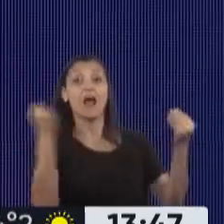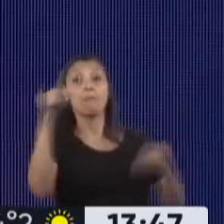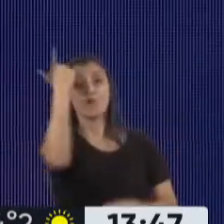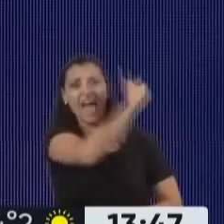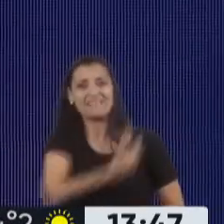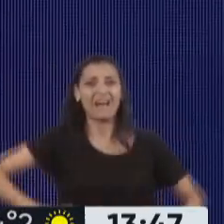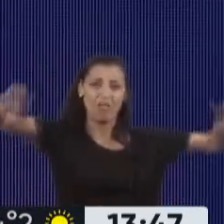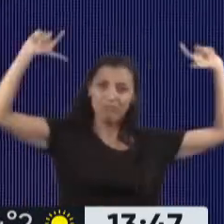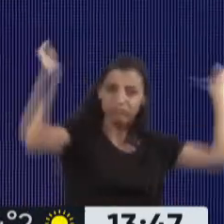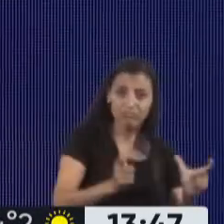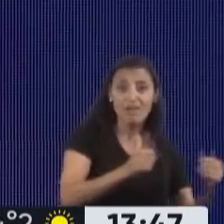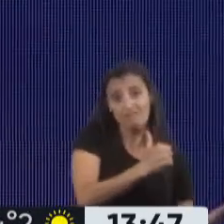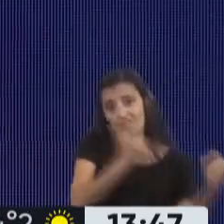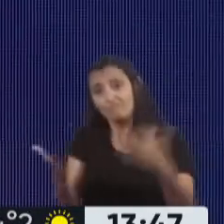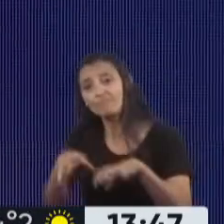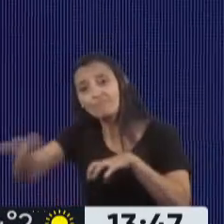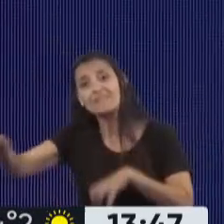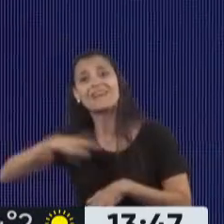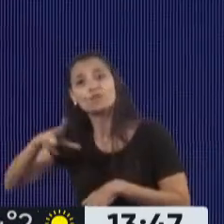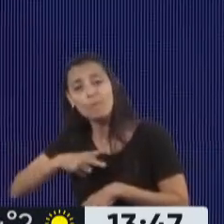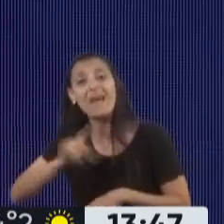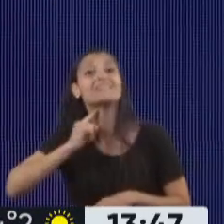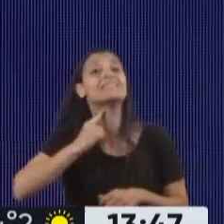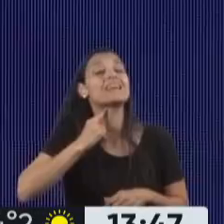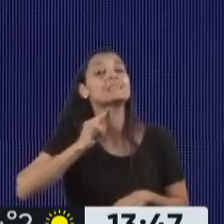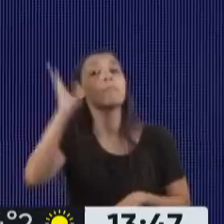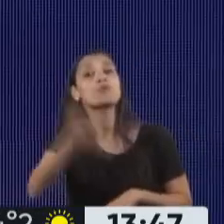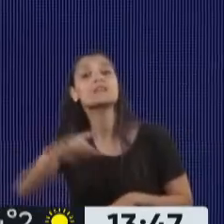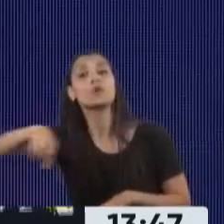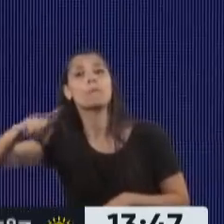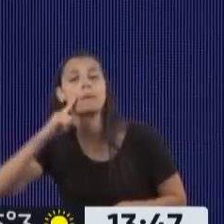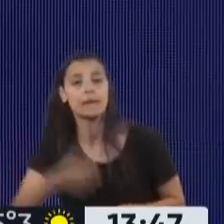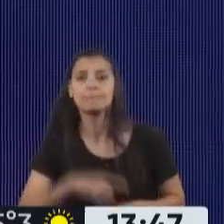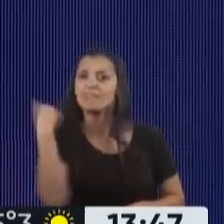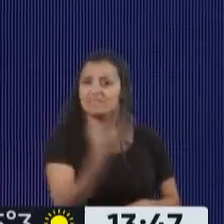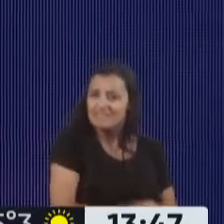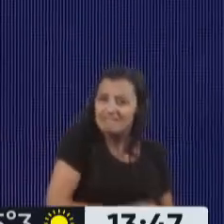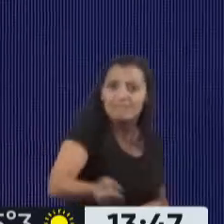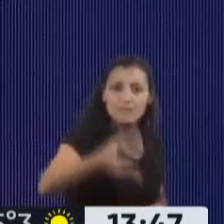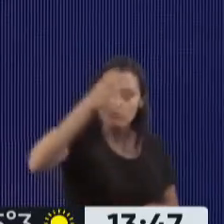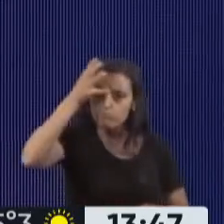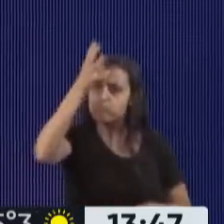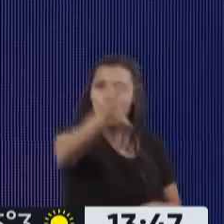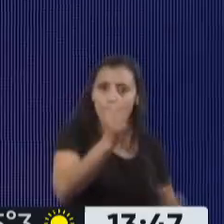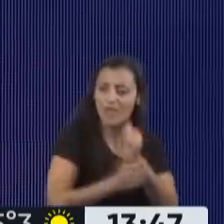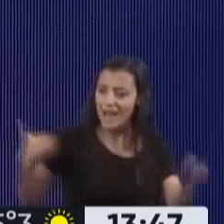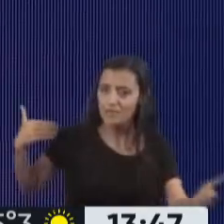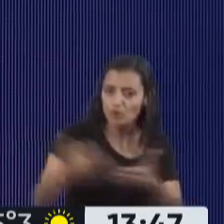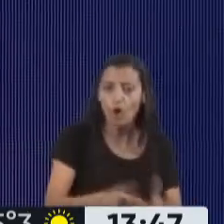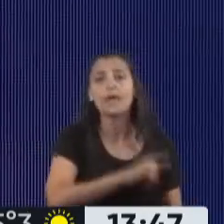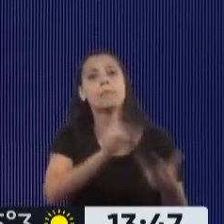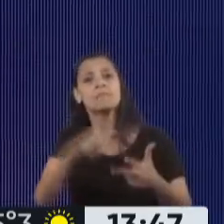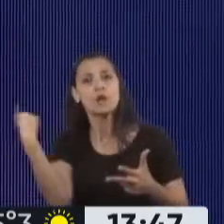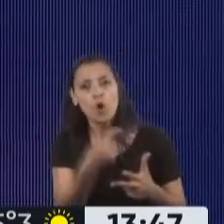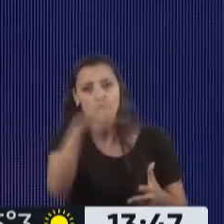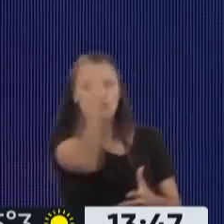Estado del sector privado en cerca de 13 puntos del PBI, porque hemos hecho el ajuste más grande de la historia, porque hemos corrido